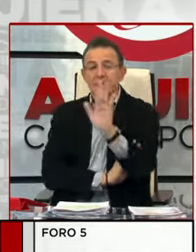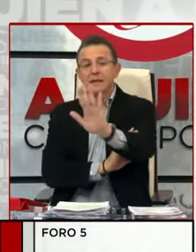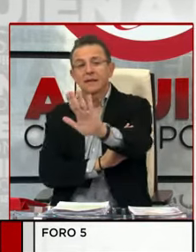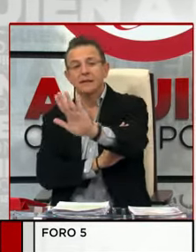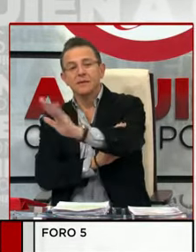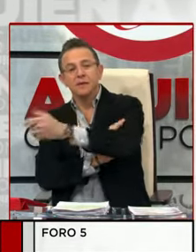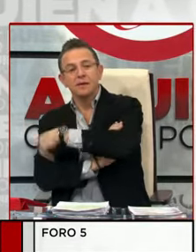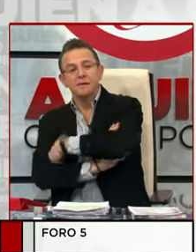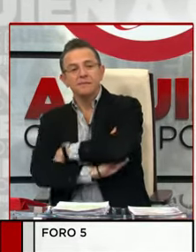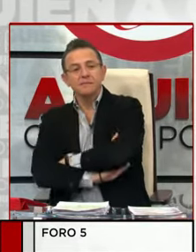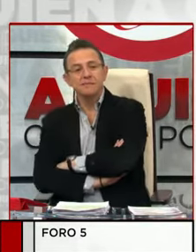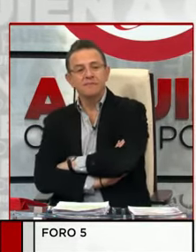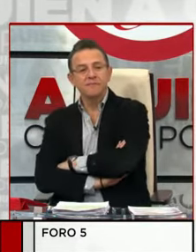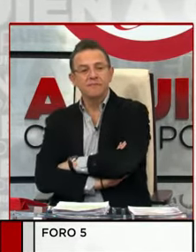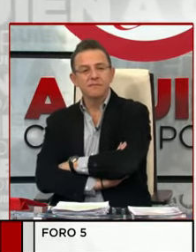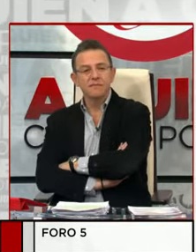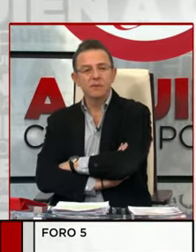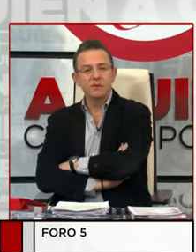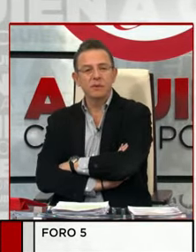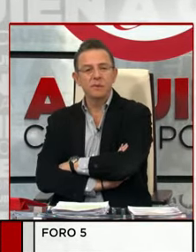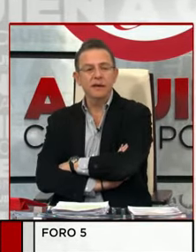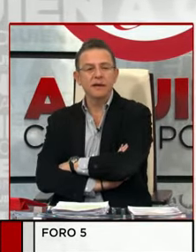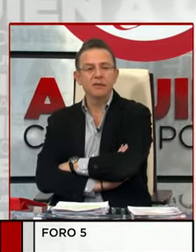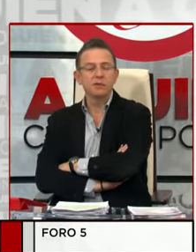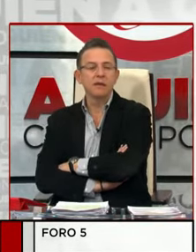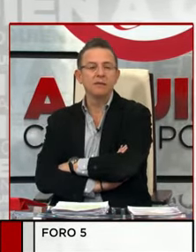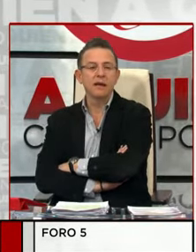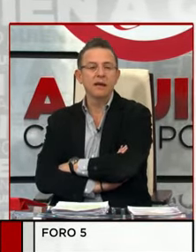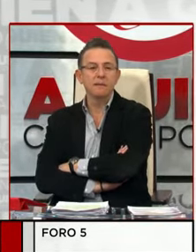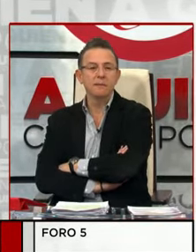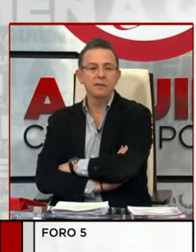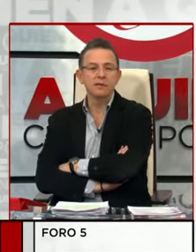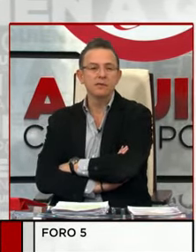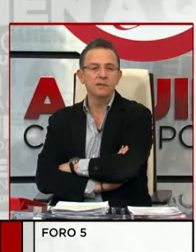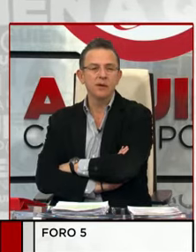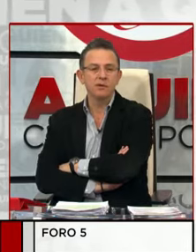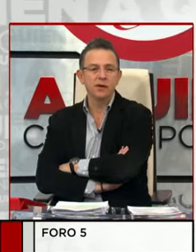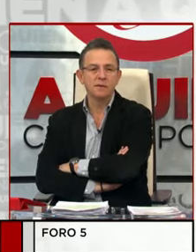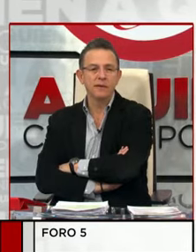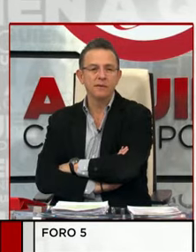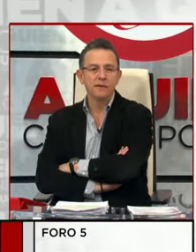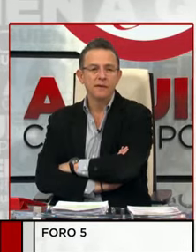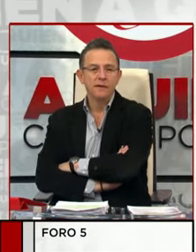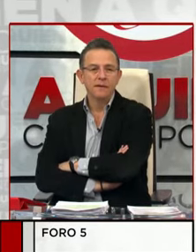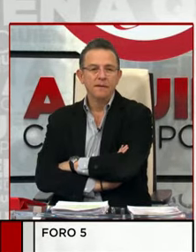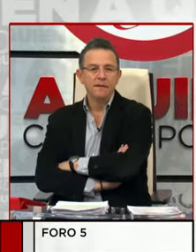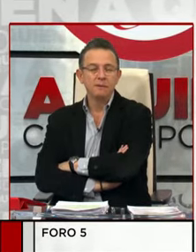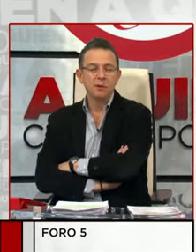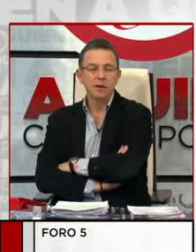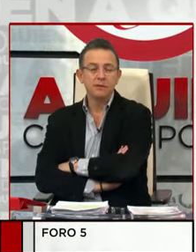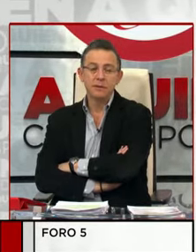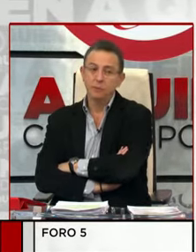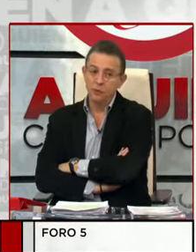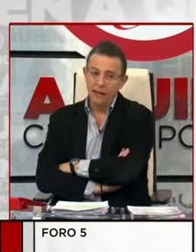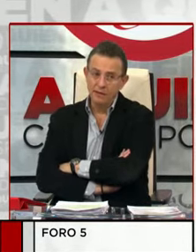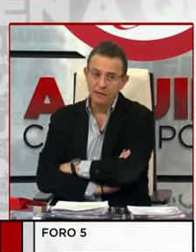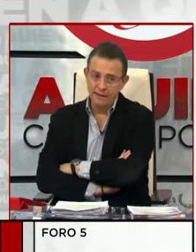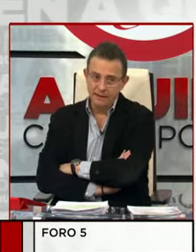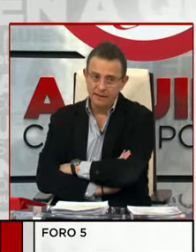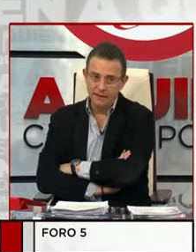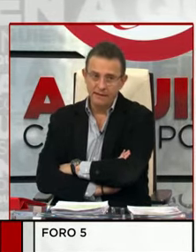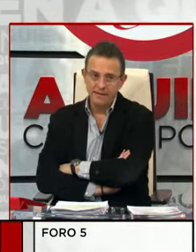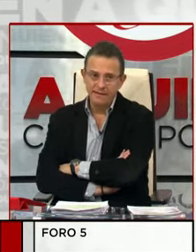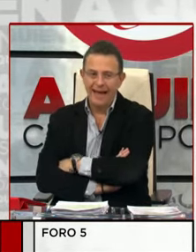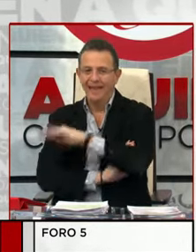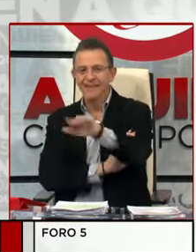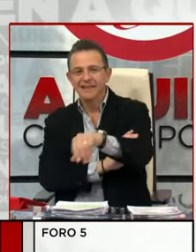Diputados. ¿La hermana de Mauricio? Sí. Mira, que su hermano trabaja en la Cámara de Diputados, ya sabemos quién le echó la mano. Espero que haya sido un diputado